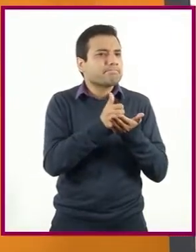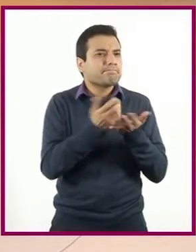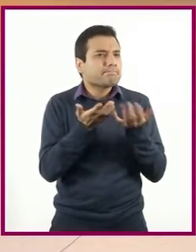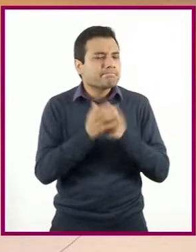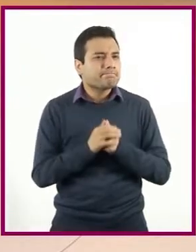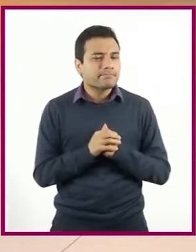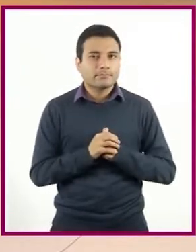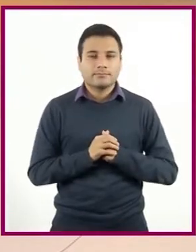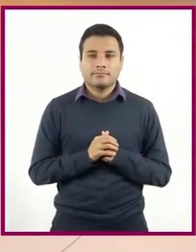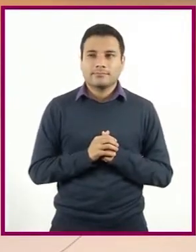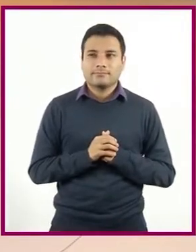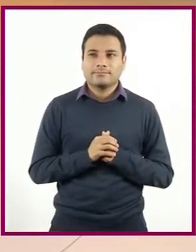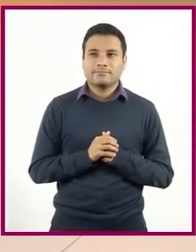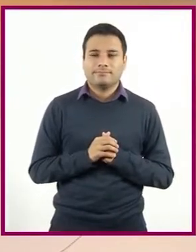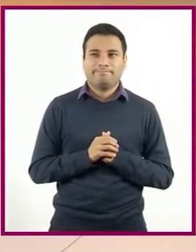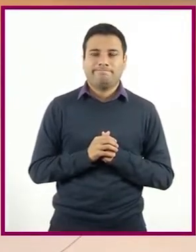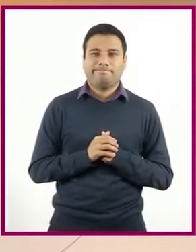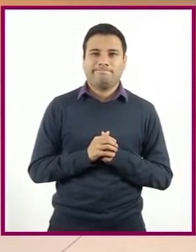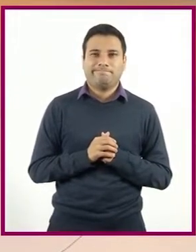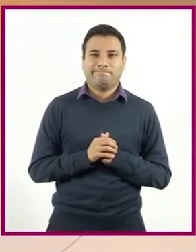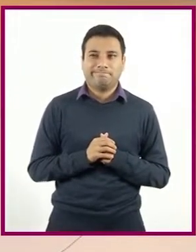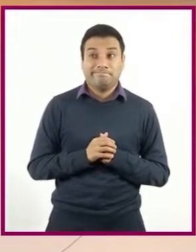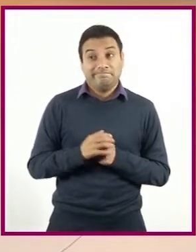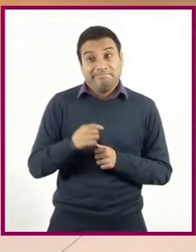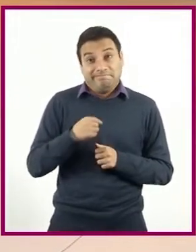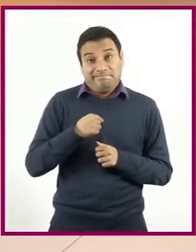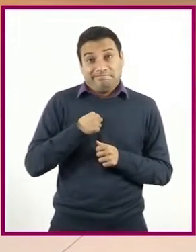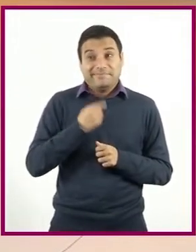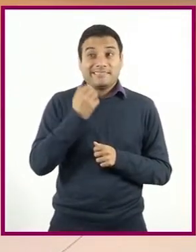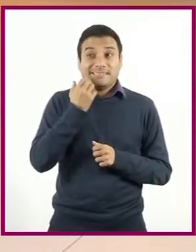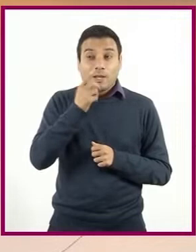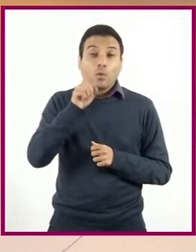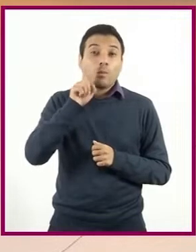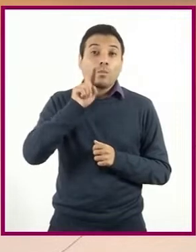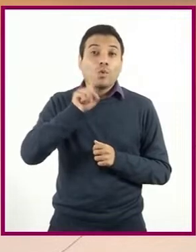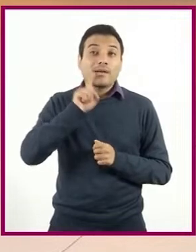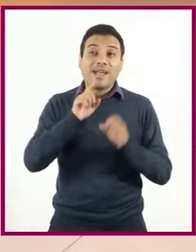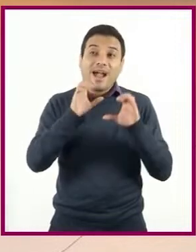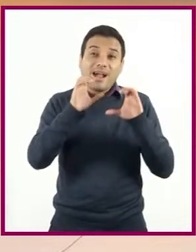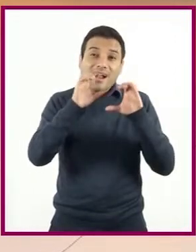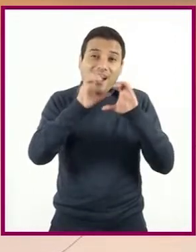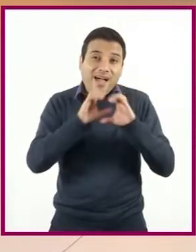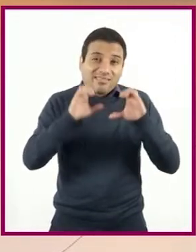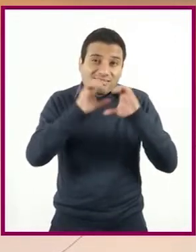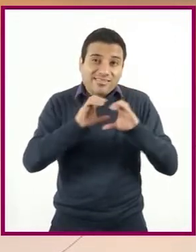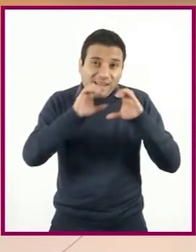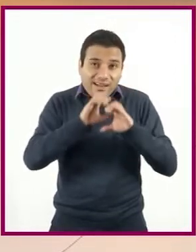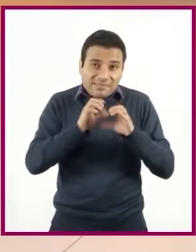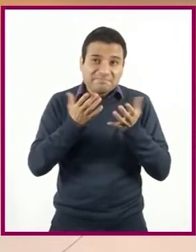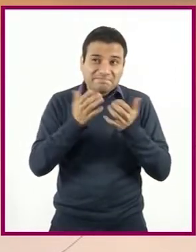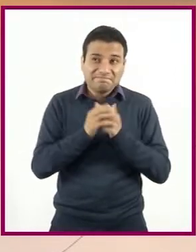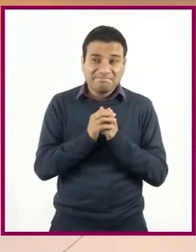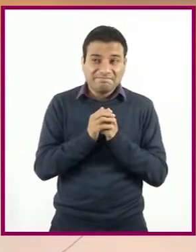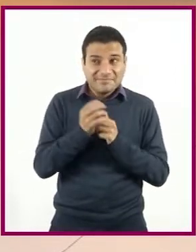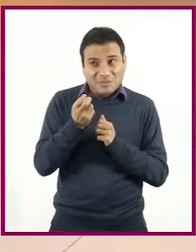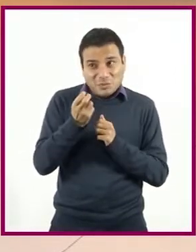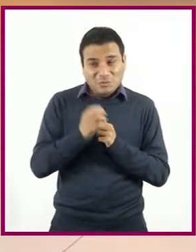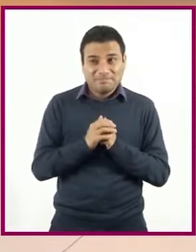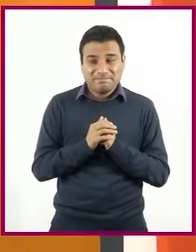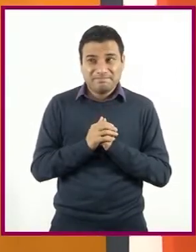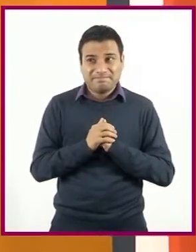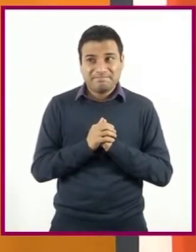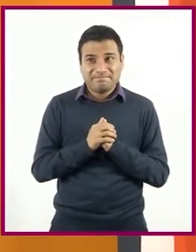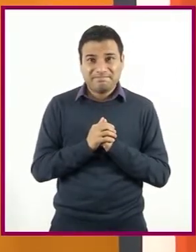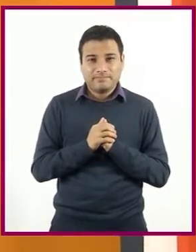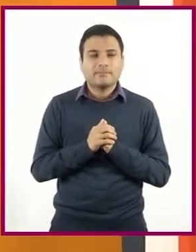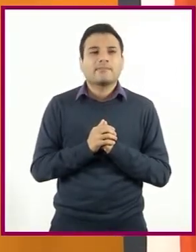servirles? Pues no sé, esperábamos escuchar su voz y pues no sé, algo más. Ya sé,